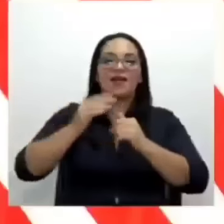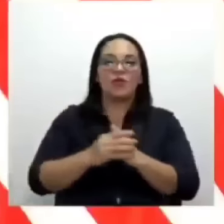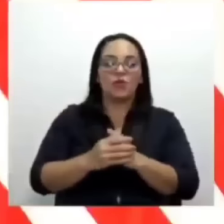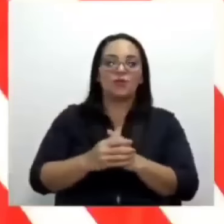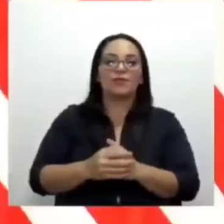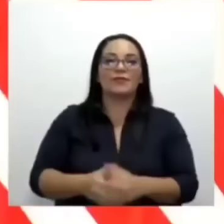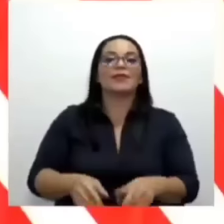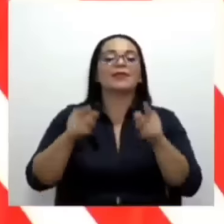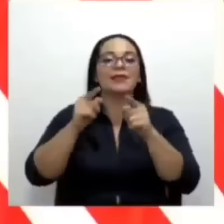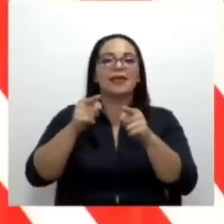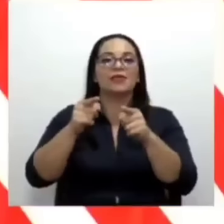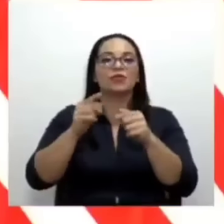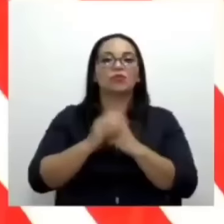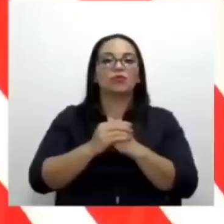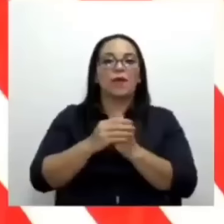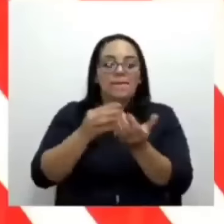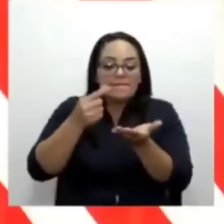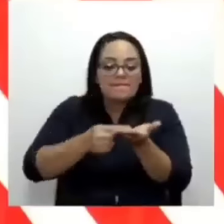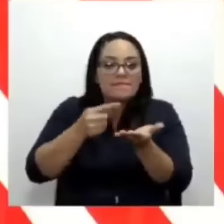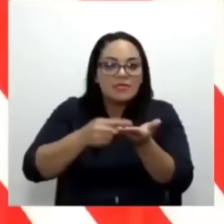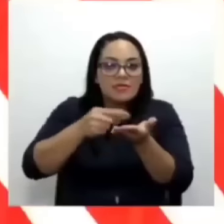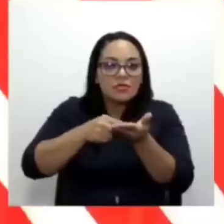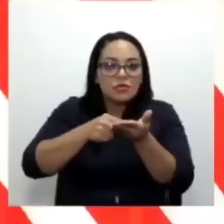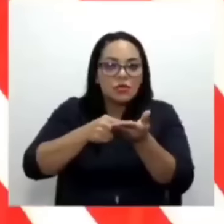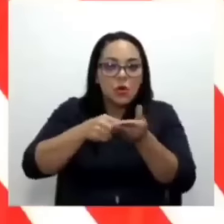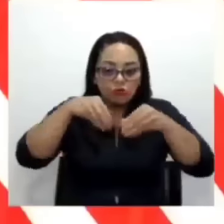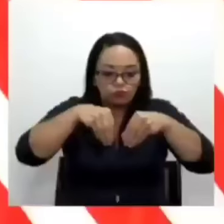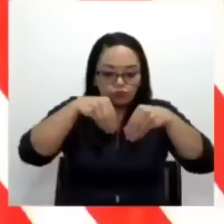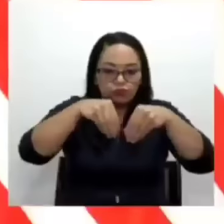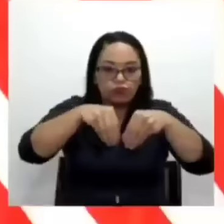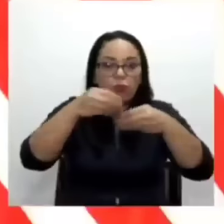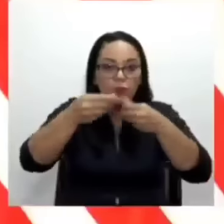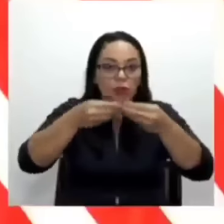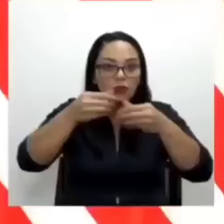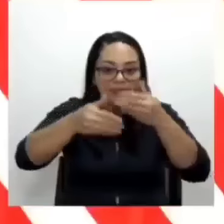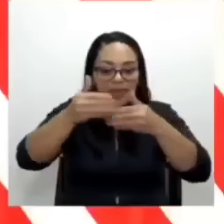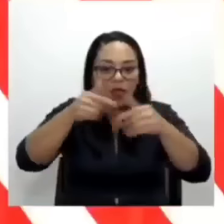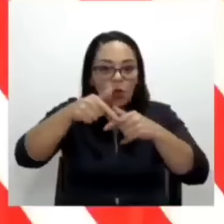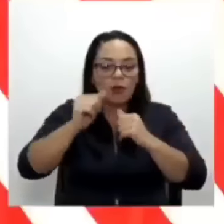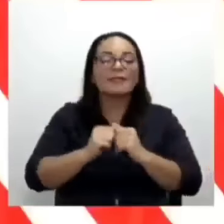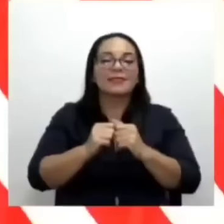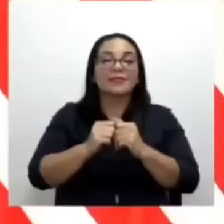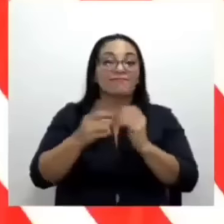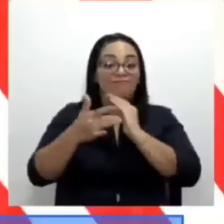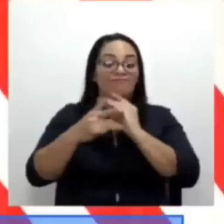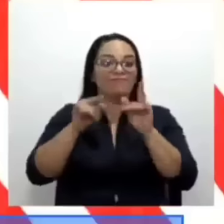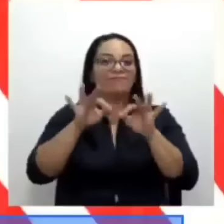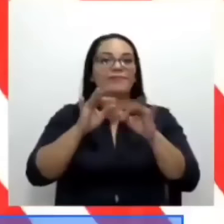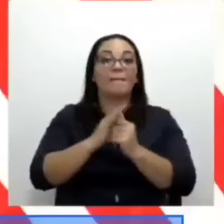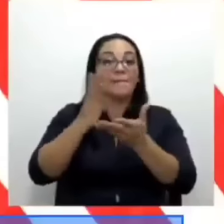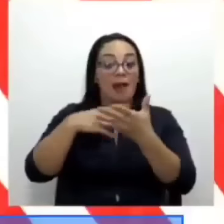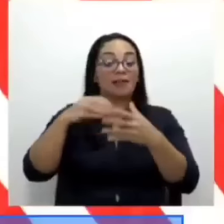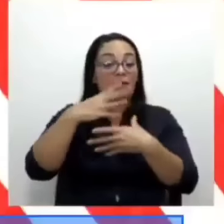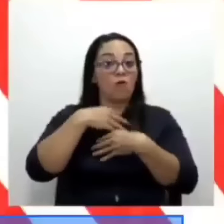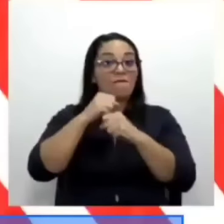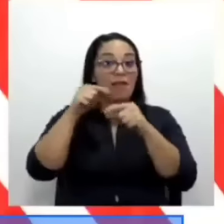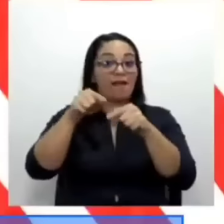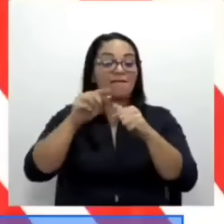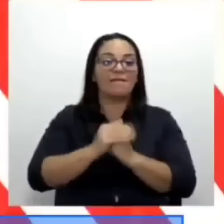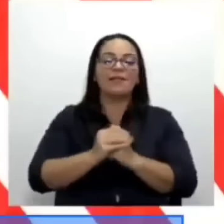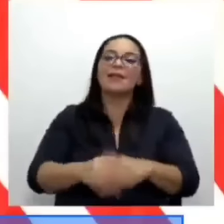esos microprocesadores, parte confiable de esa cadena. Yo creo que estas